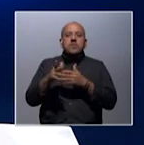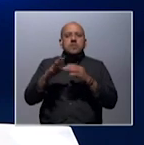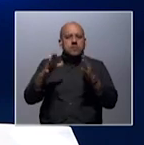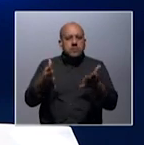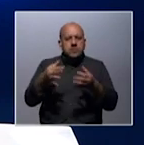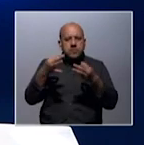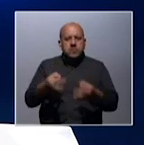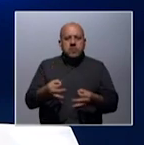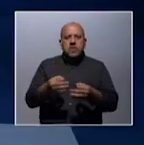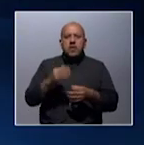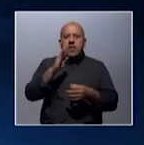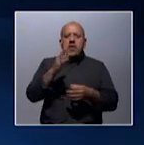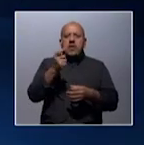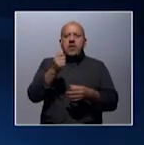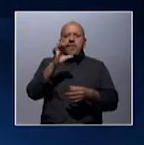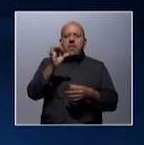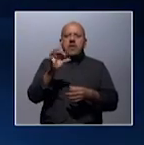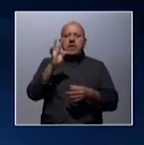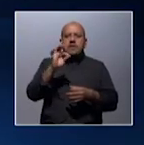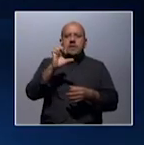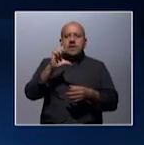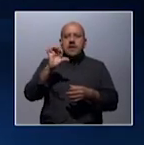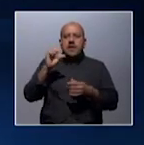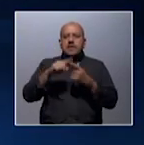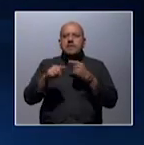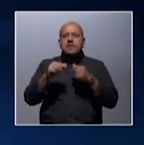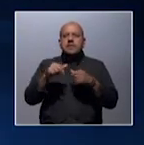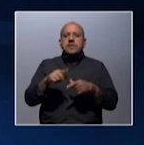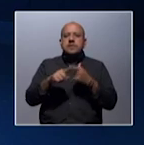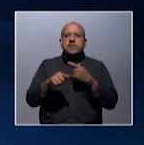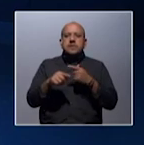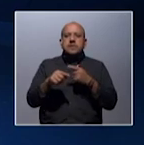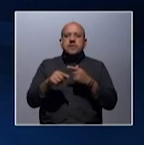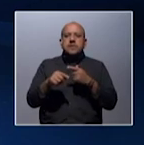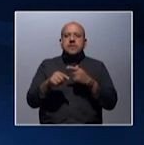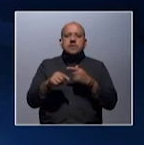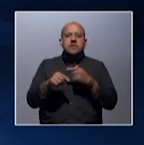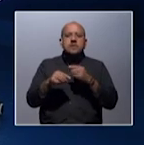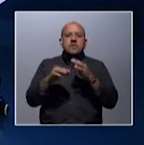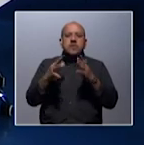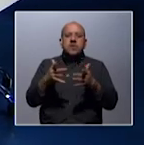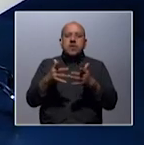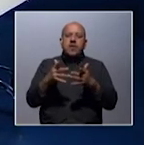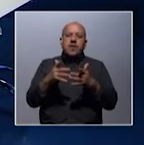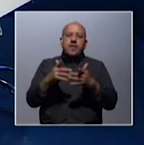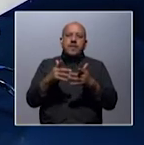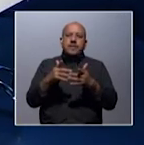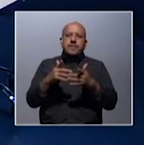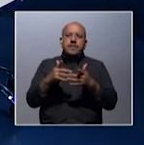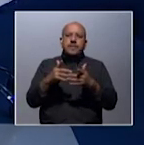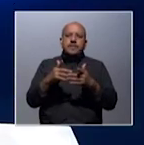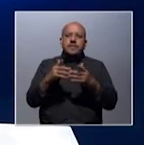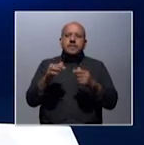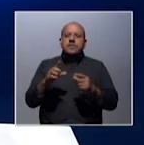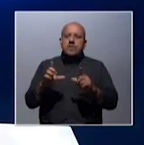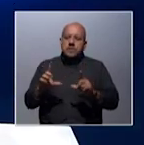conjunto como Metele que son pasteles y un discurso como el de Metele que son pasteles que se ubican como una sitcom, una serie televisiva de